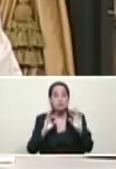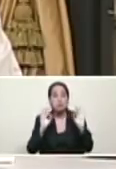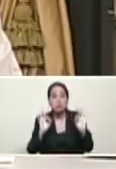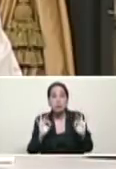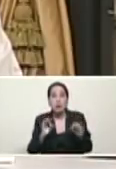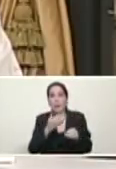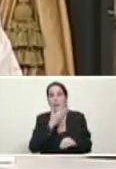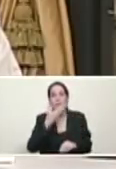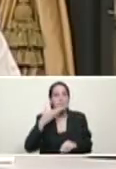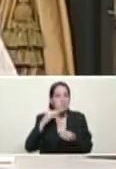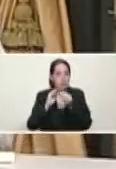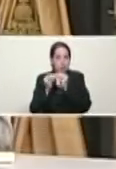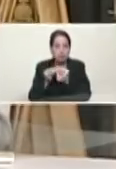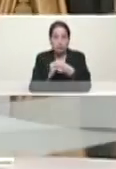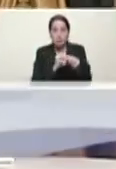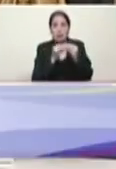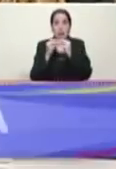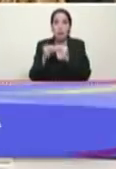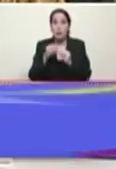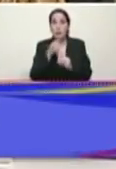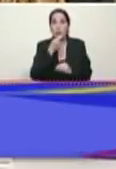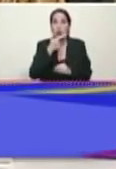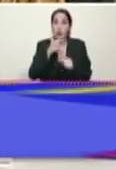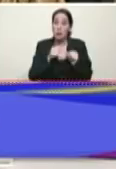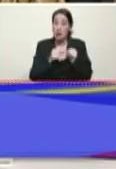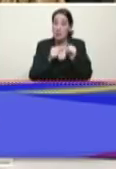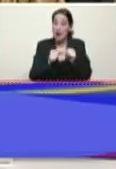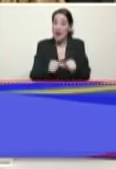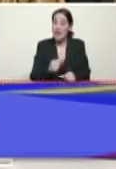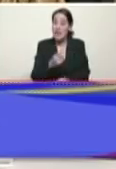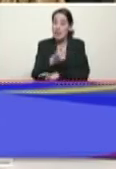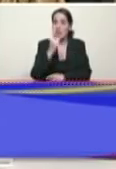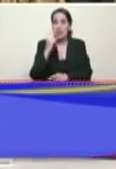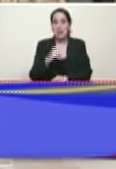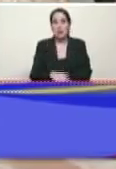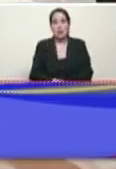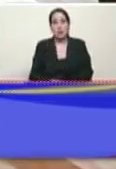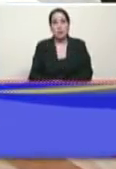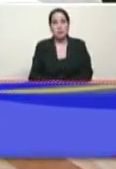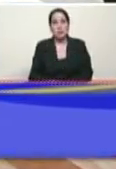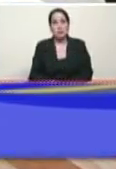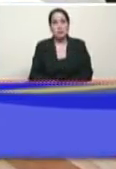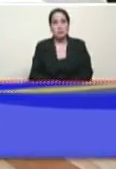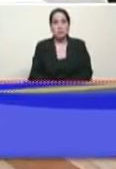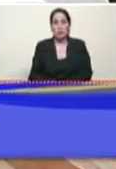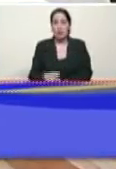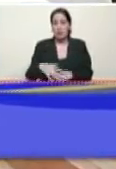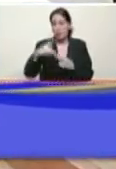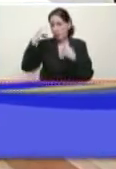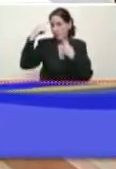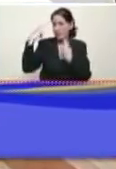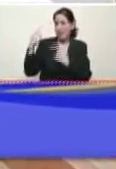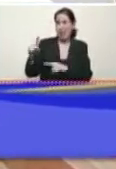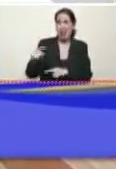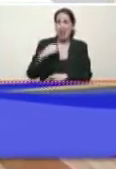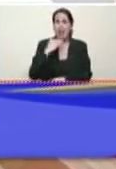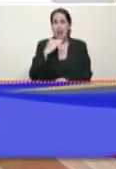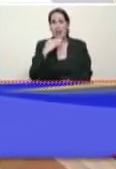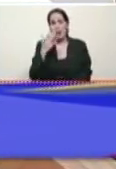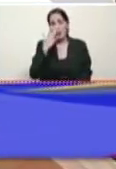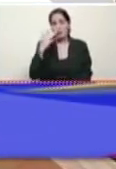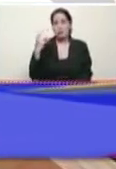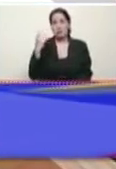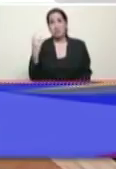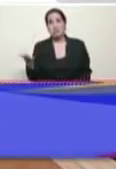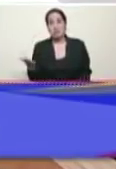Embellecimiento y mejoría permanente, es permanente, sin descuido. Si tú descuidas algo, cuando lo vas